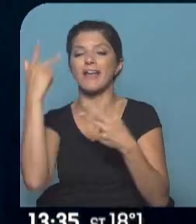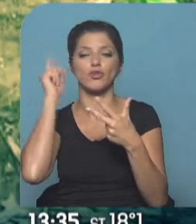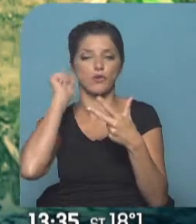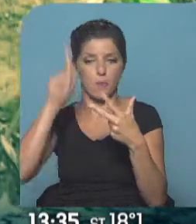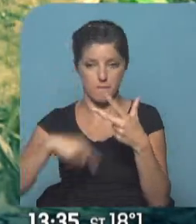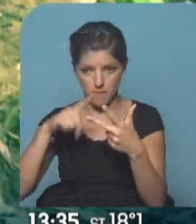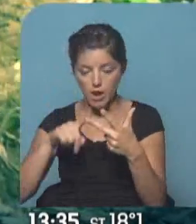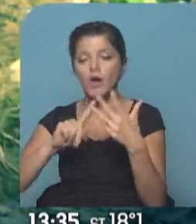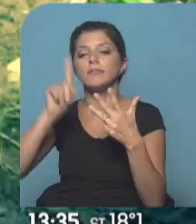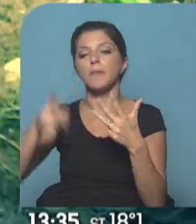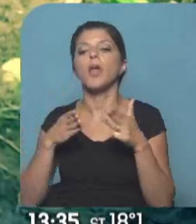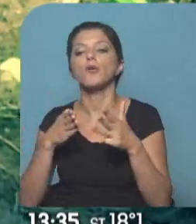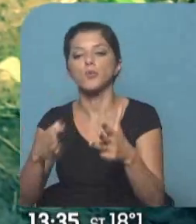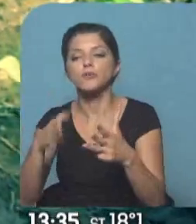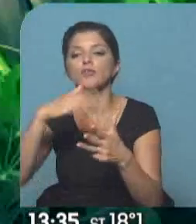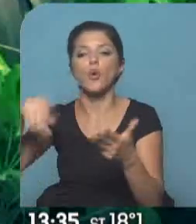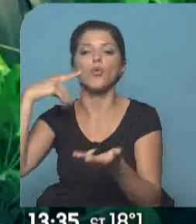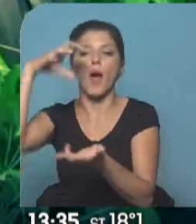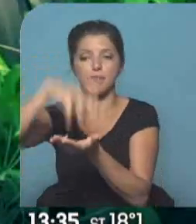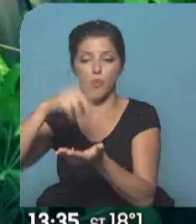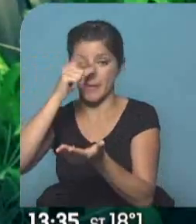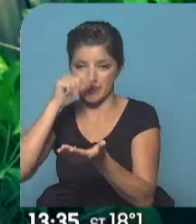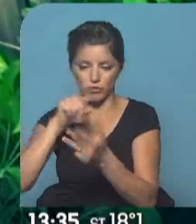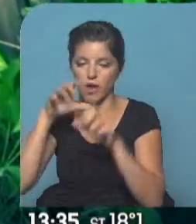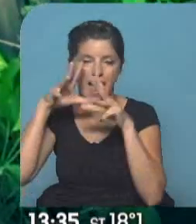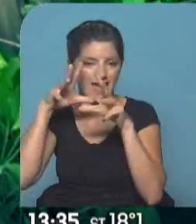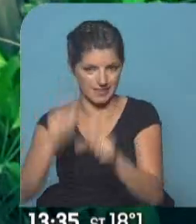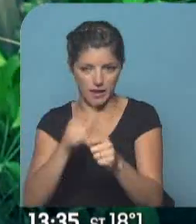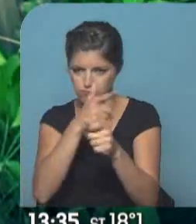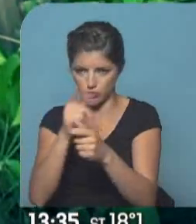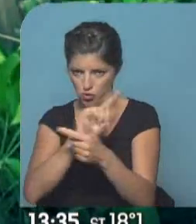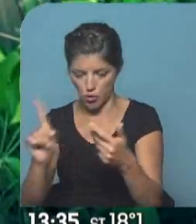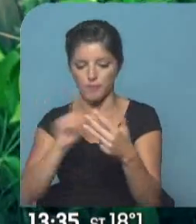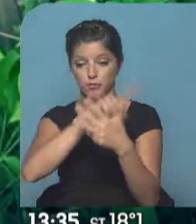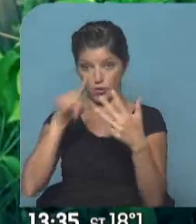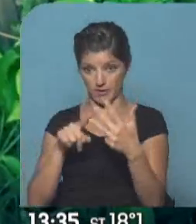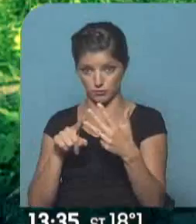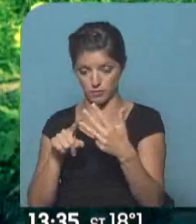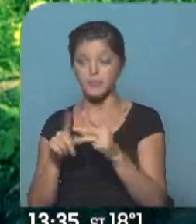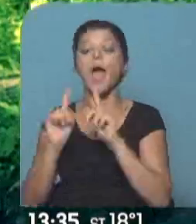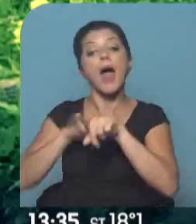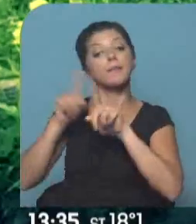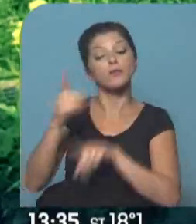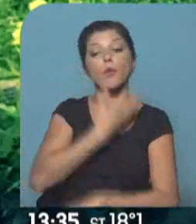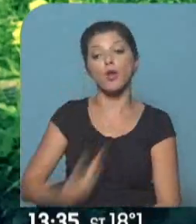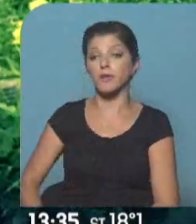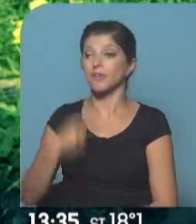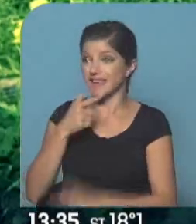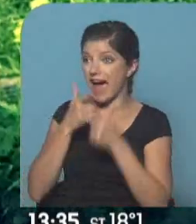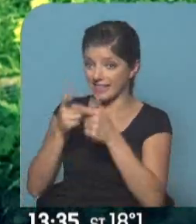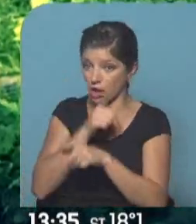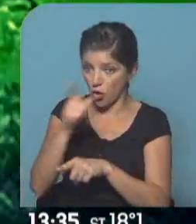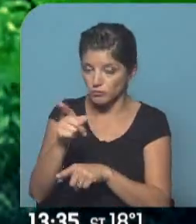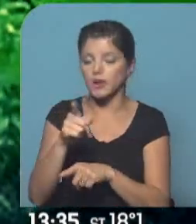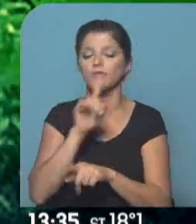instalaciones petroleras. A cambio, el gobierno de Santos también evitará atacar a la guerrilla y mejorará las condiciones de